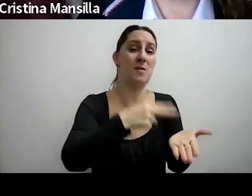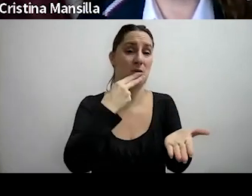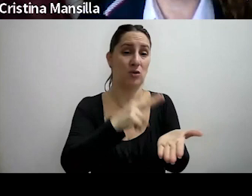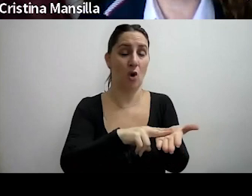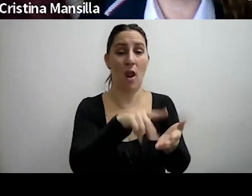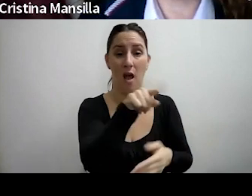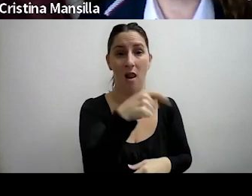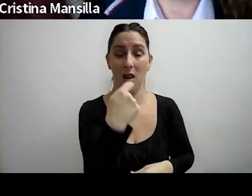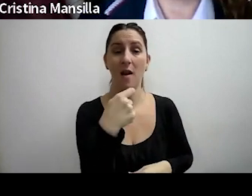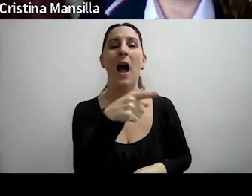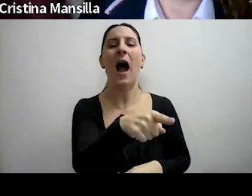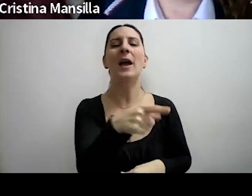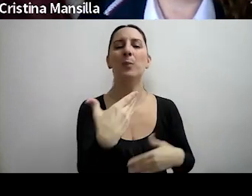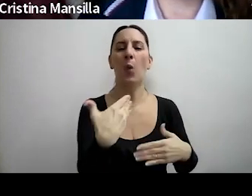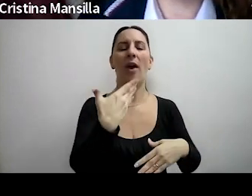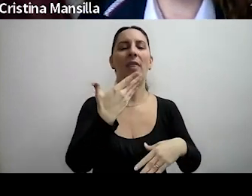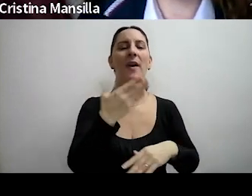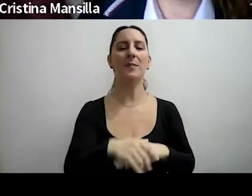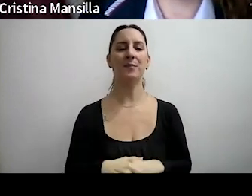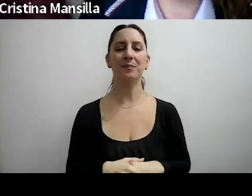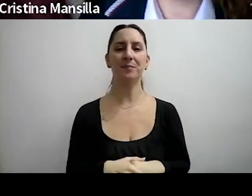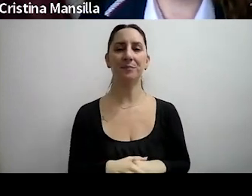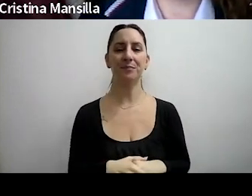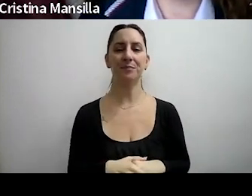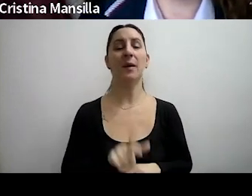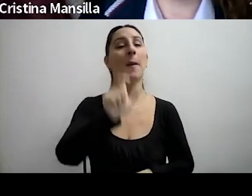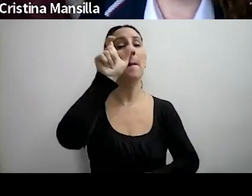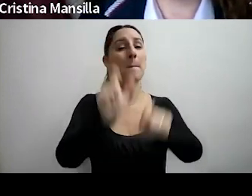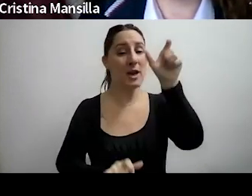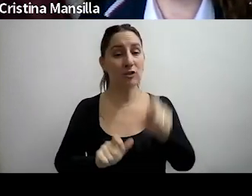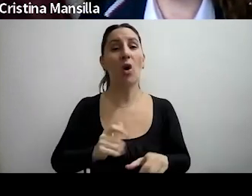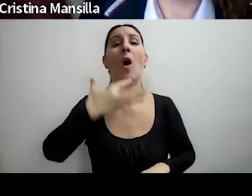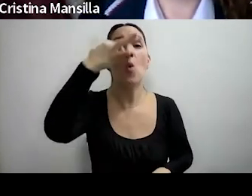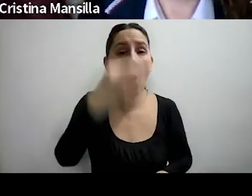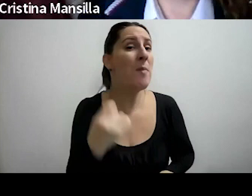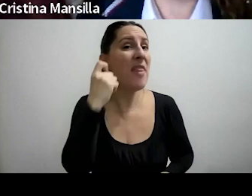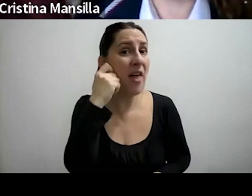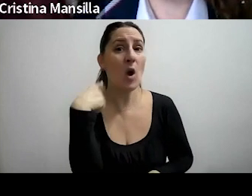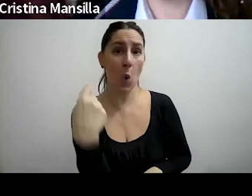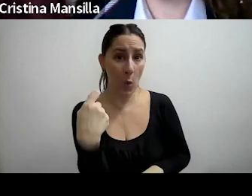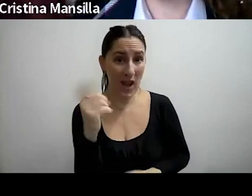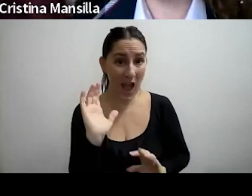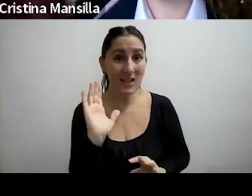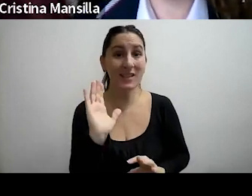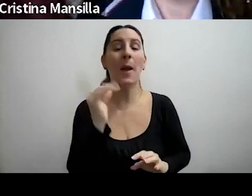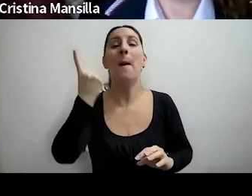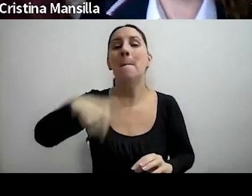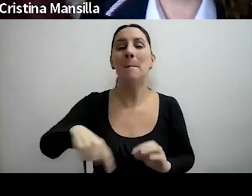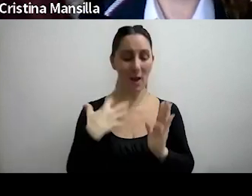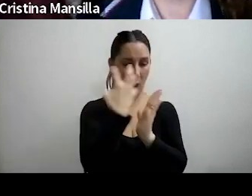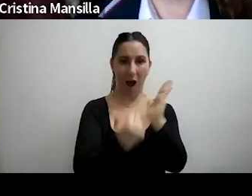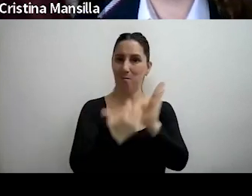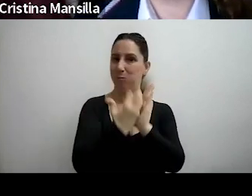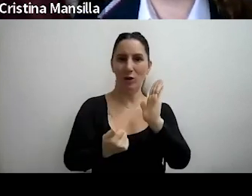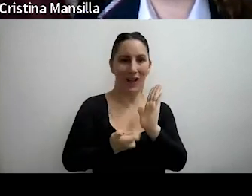cual permite acceder a las personas que hubieran cumplido la edad jubilatoria y que no tengan los aportes o